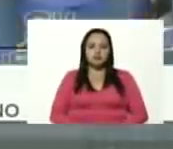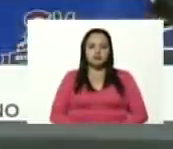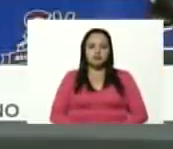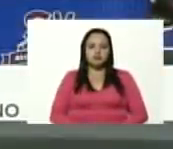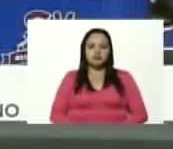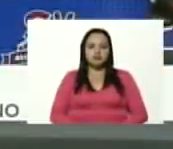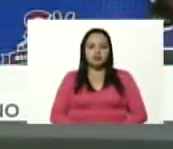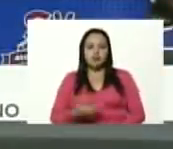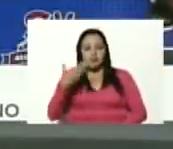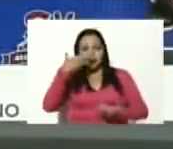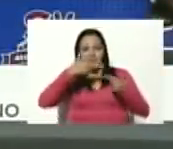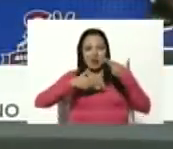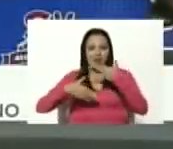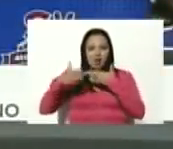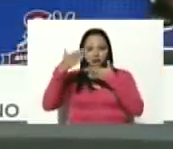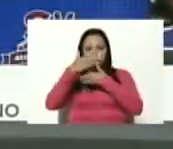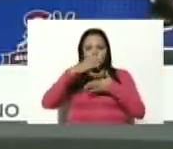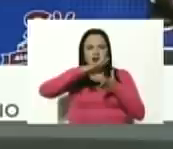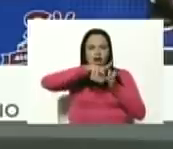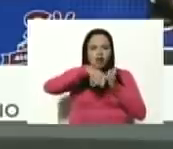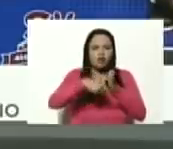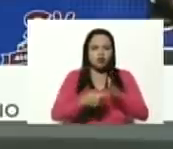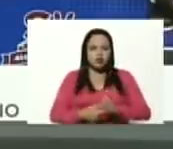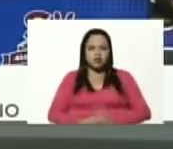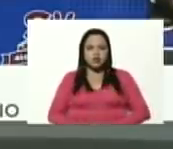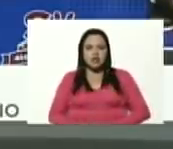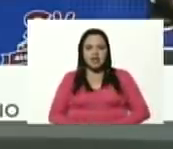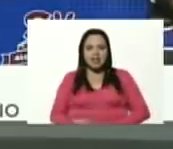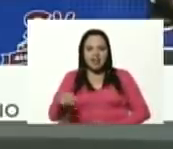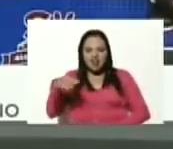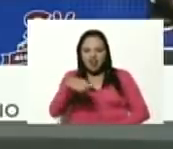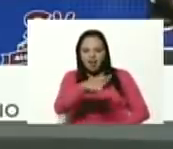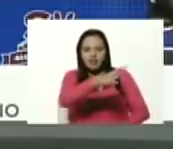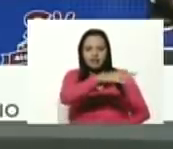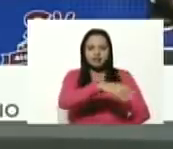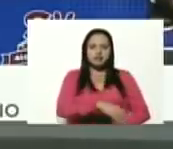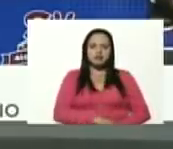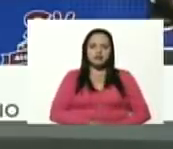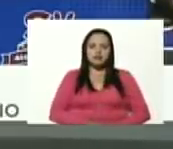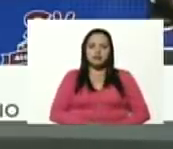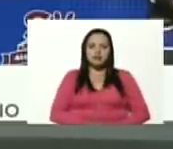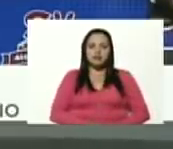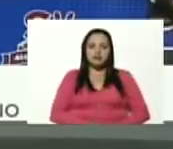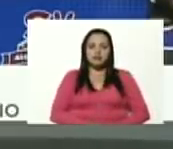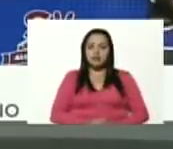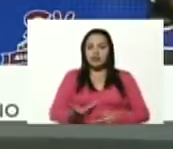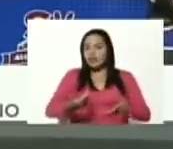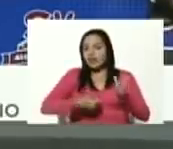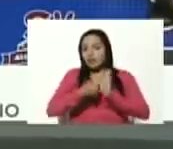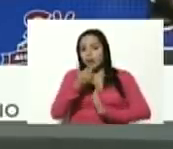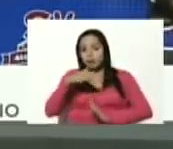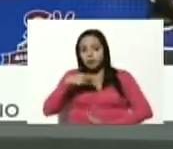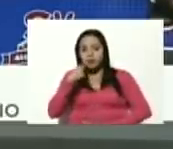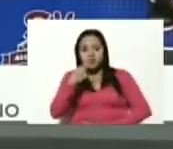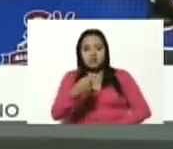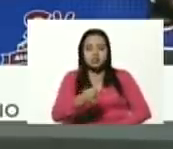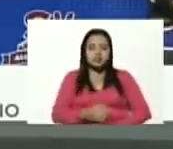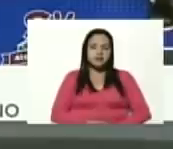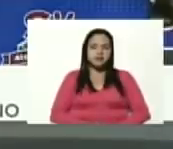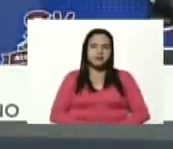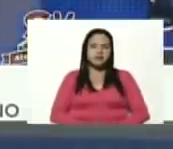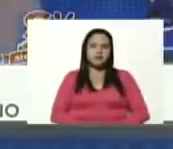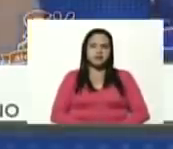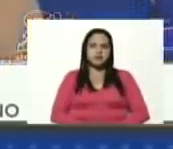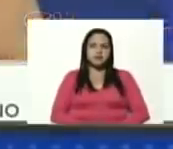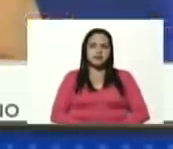Bandidos, ladrones, tránsfugas, ratas. ¿Cómo más le podemos decir? Me perdonan el lenguaje, pero